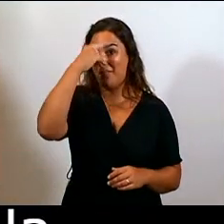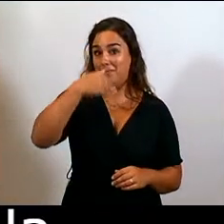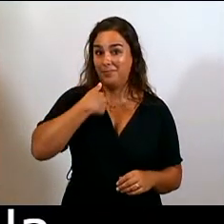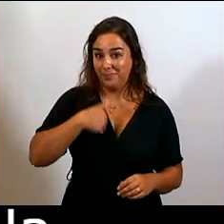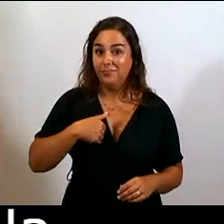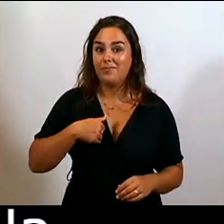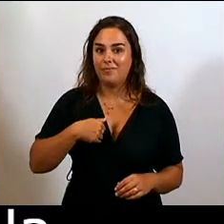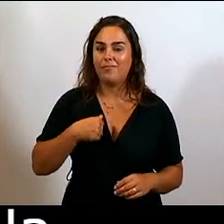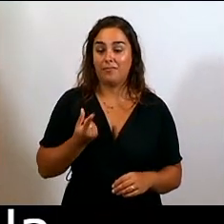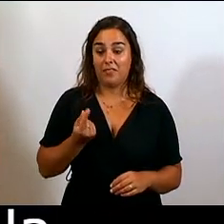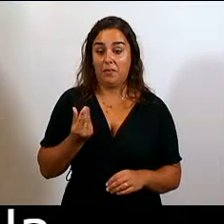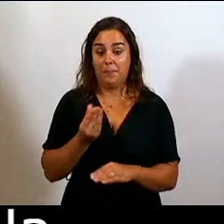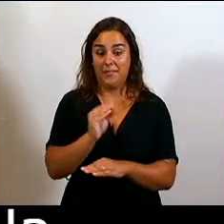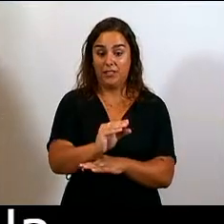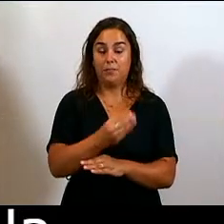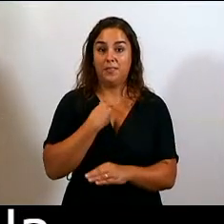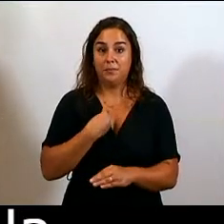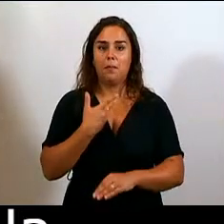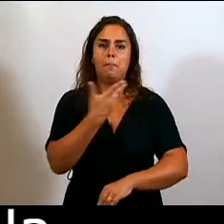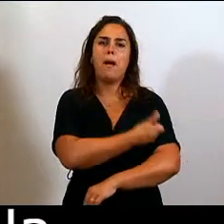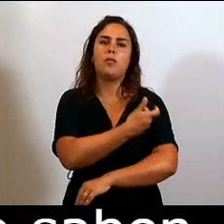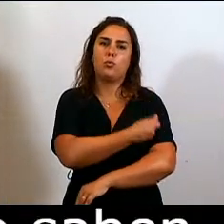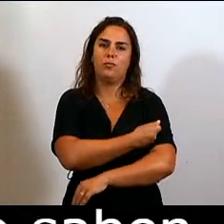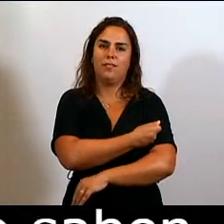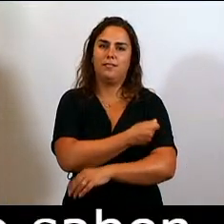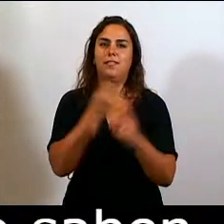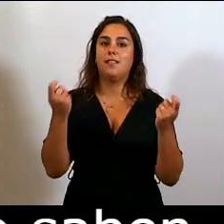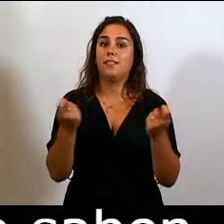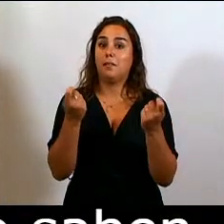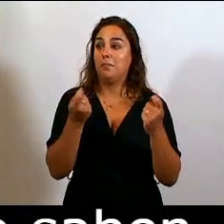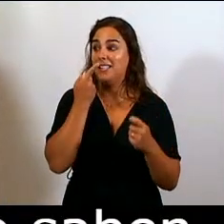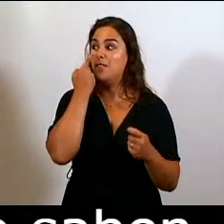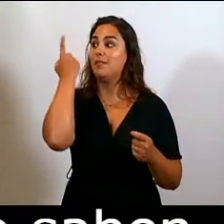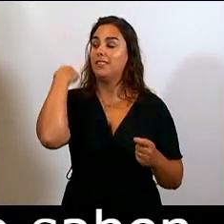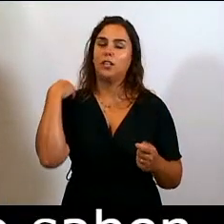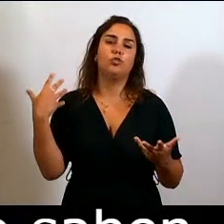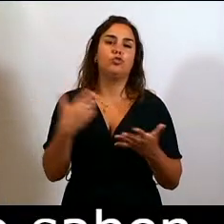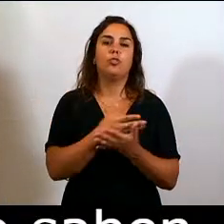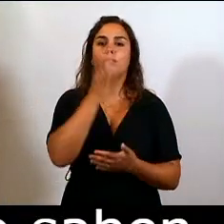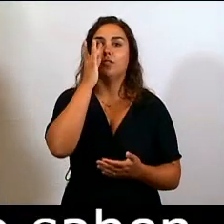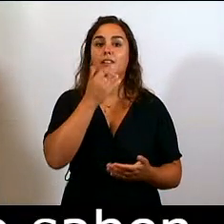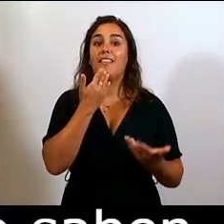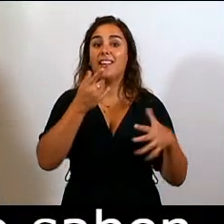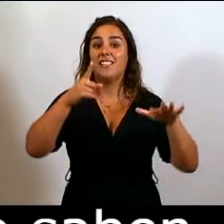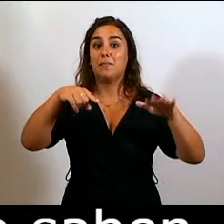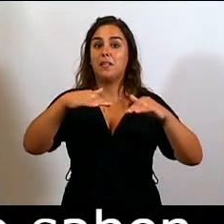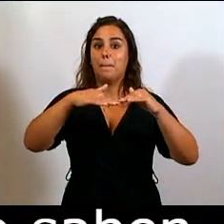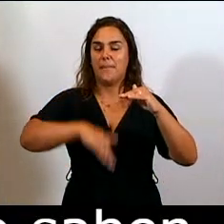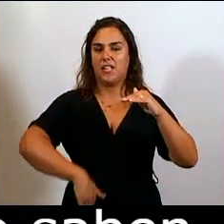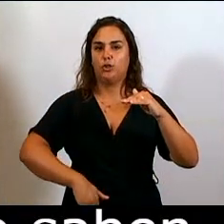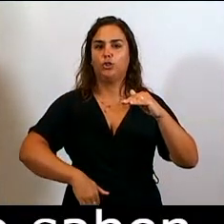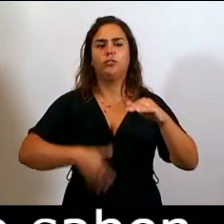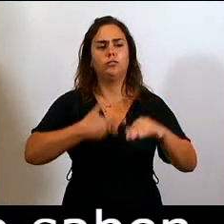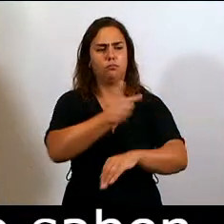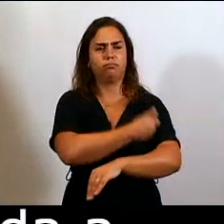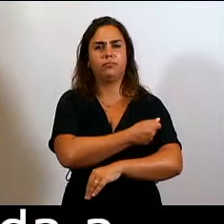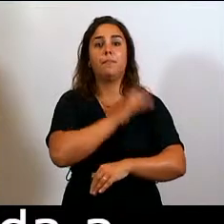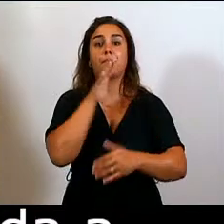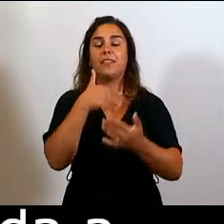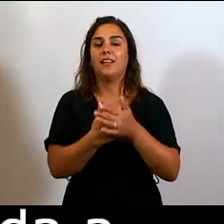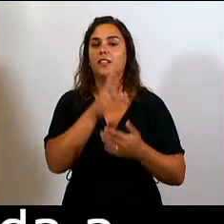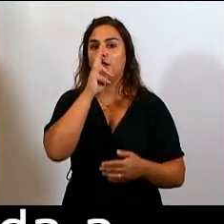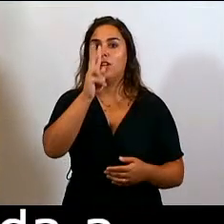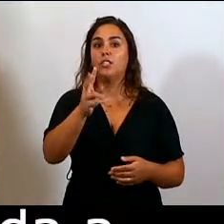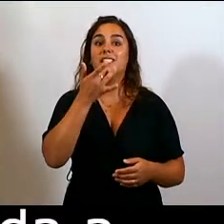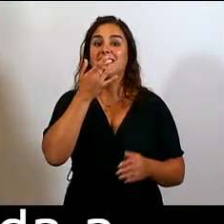a esta inversión, vacunamos en la campaña pasada a todos los menores de 6 meses y hasta 2 años con factores